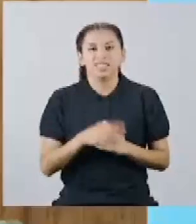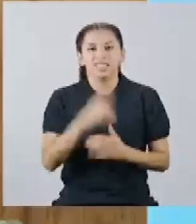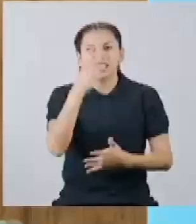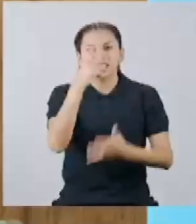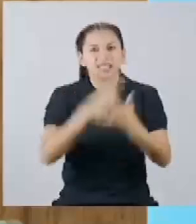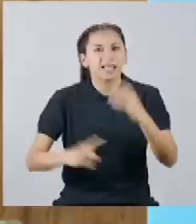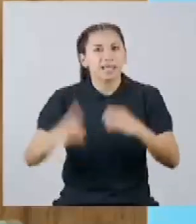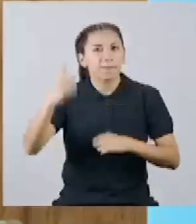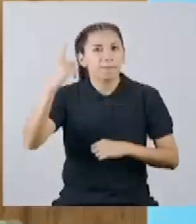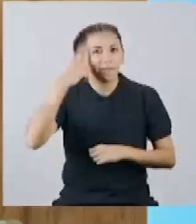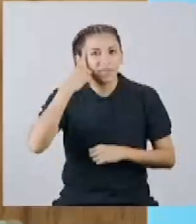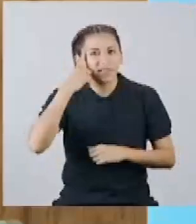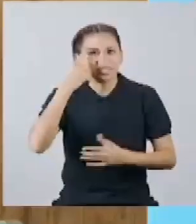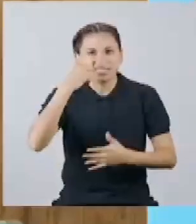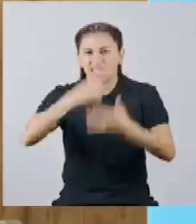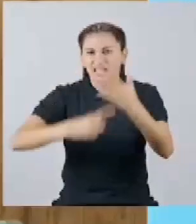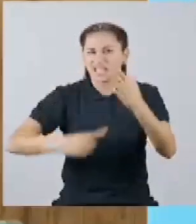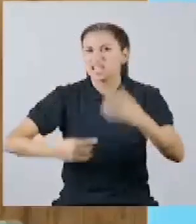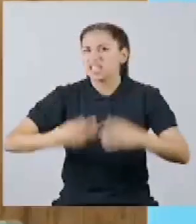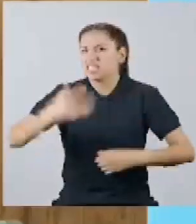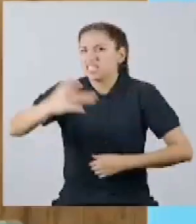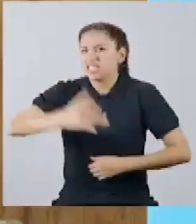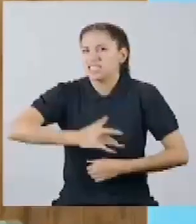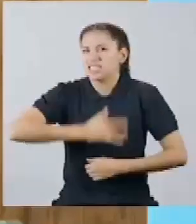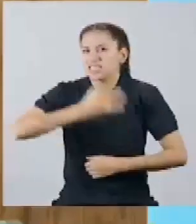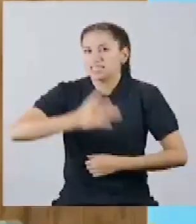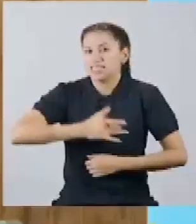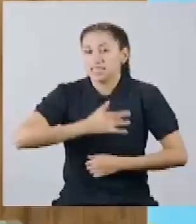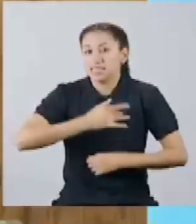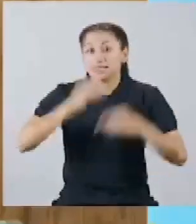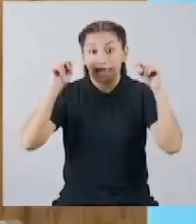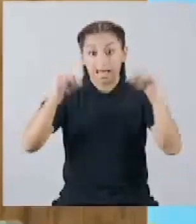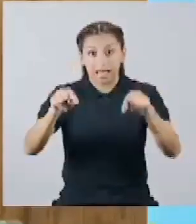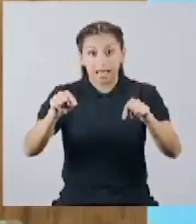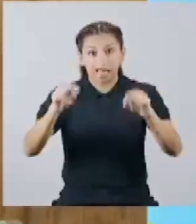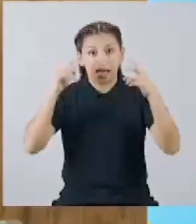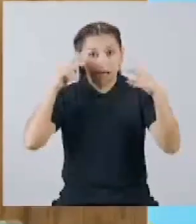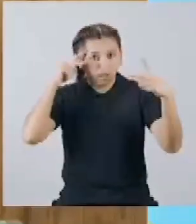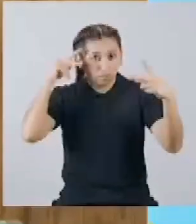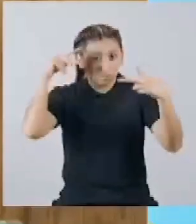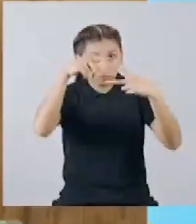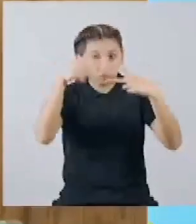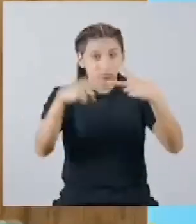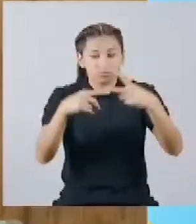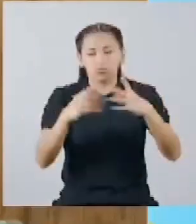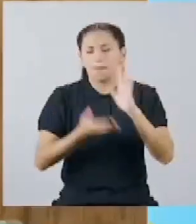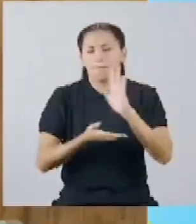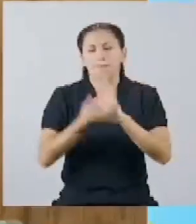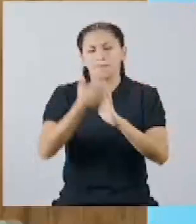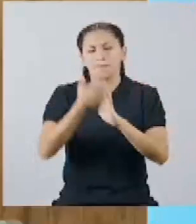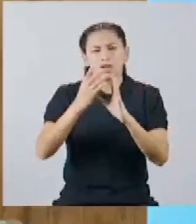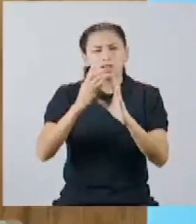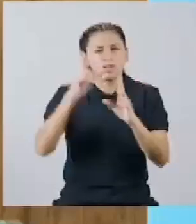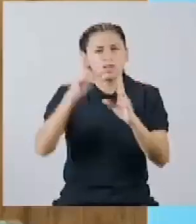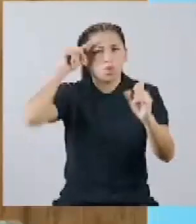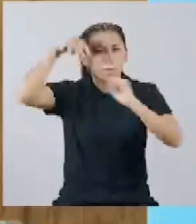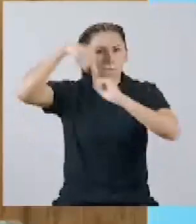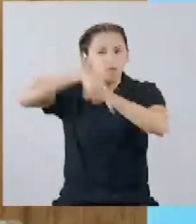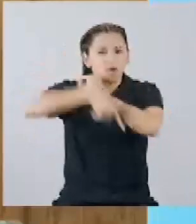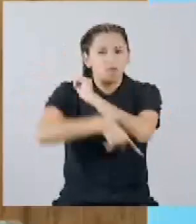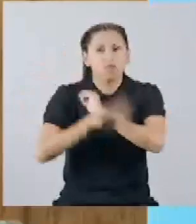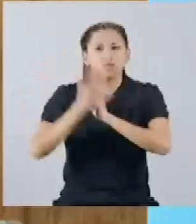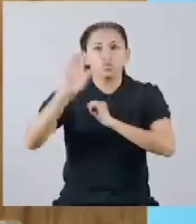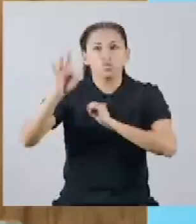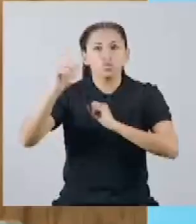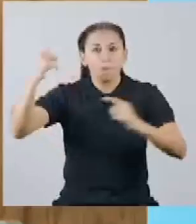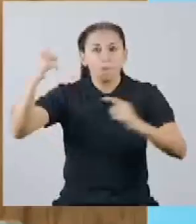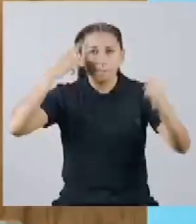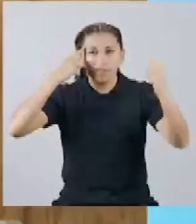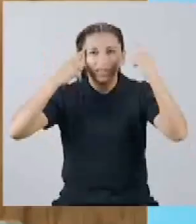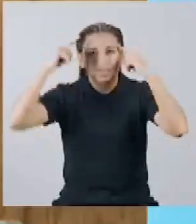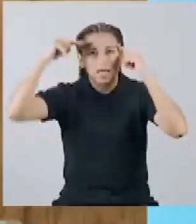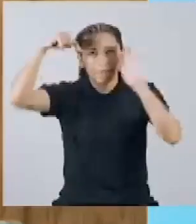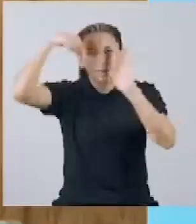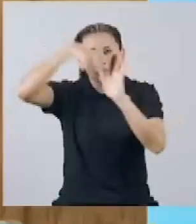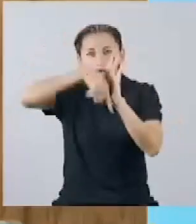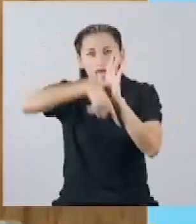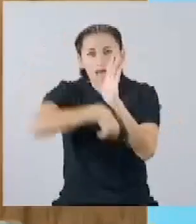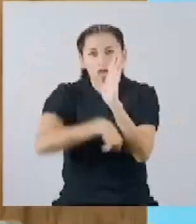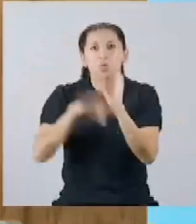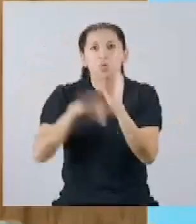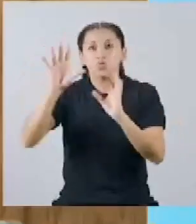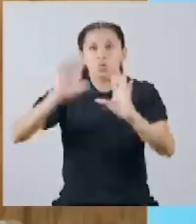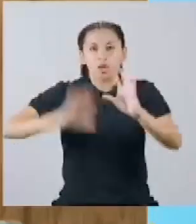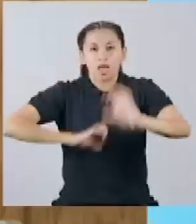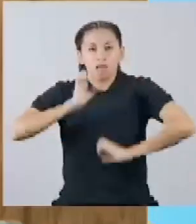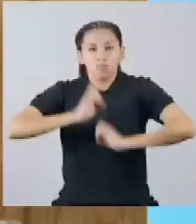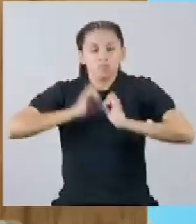y siente? Aquí nos enfocamos en preguntas más profundas sobre sus pensamientos y emociones. ¿Qué es lo que realmente